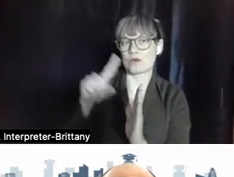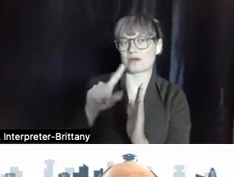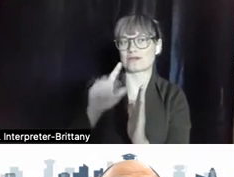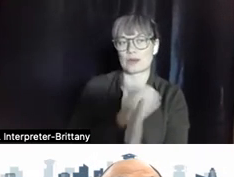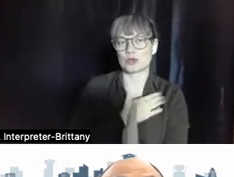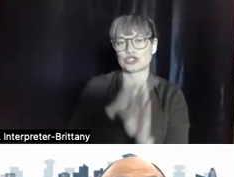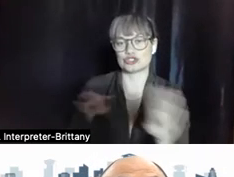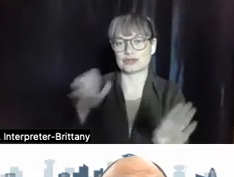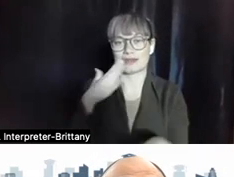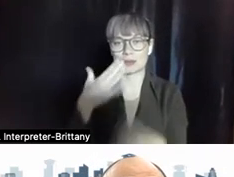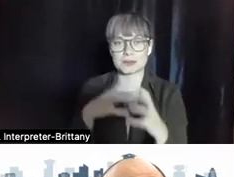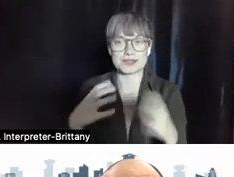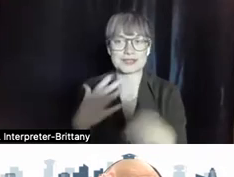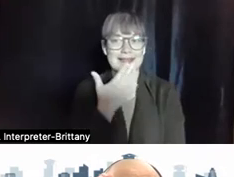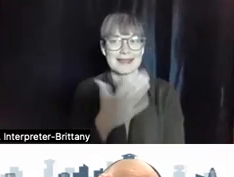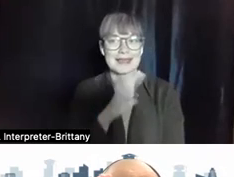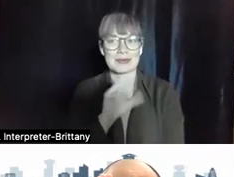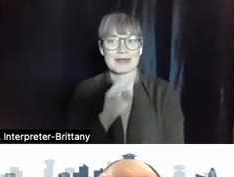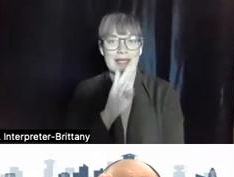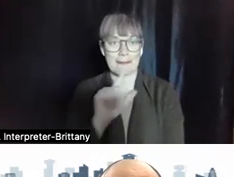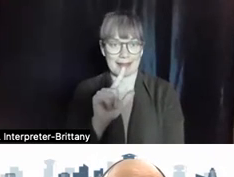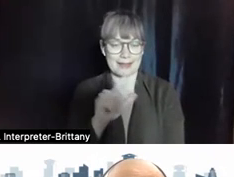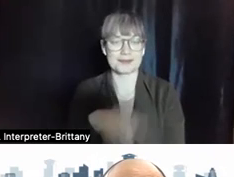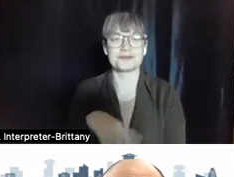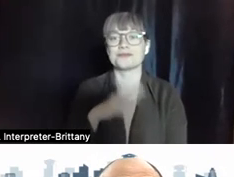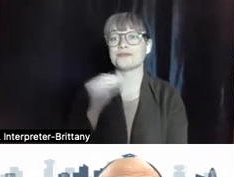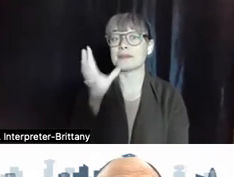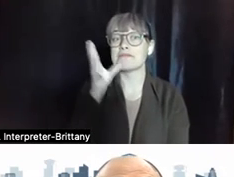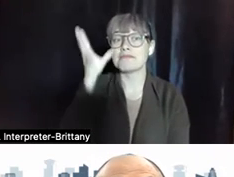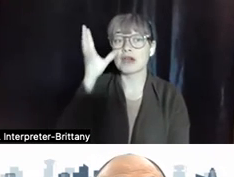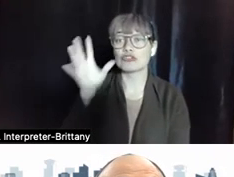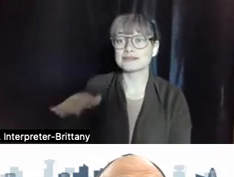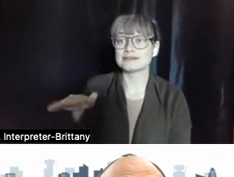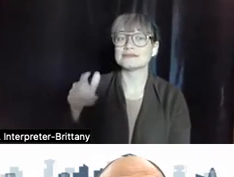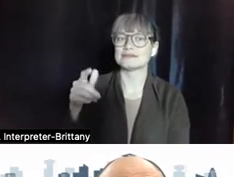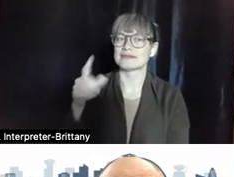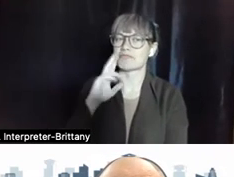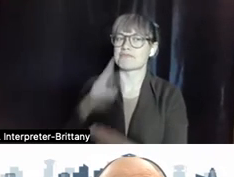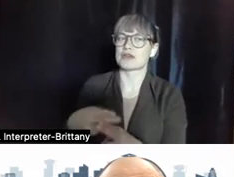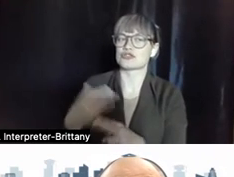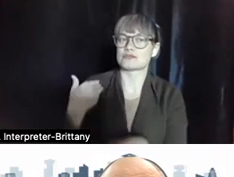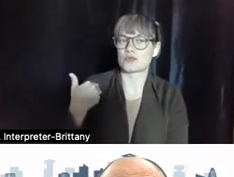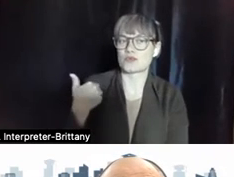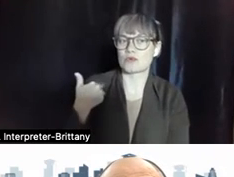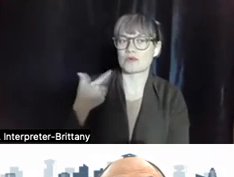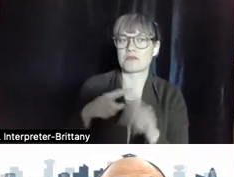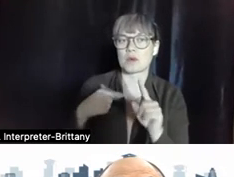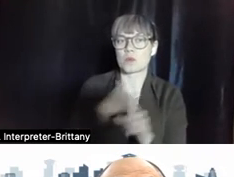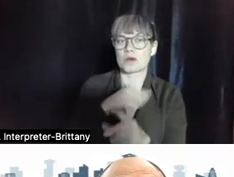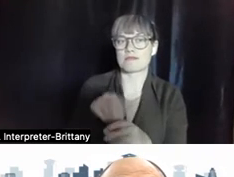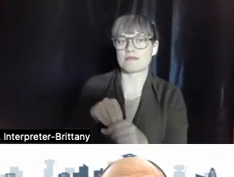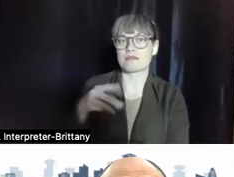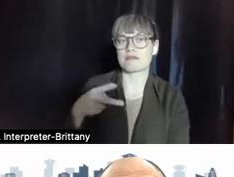hijos. Muchísimas gracias. Gracias, señor Campbell. Y padres, lo mencioné anteriormente, pero